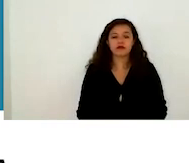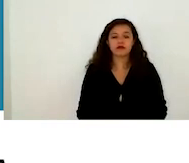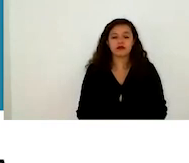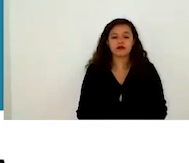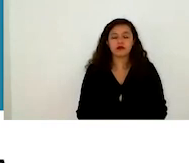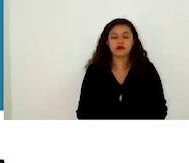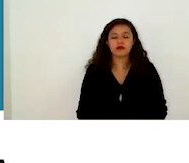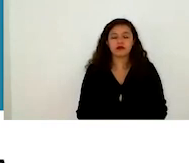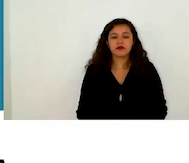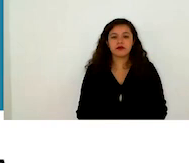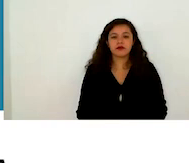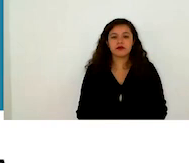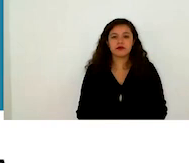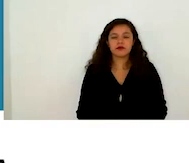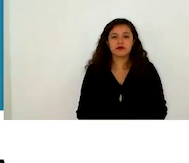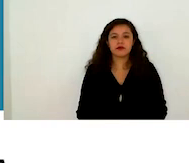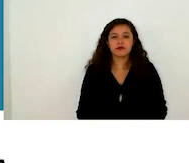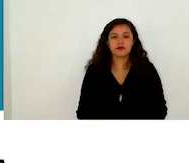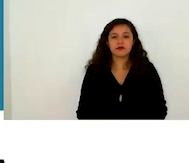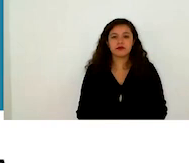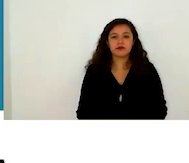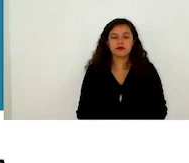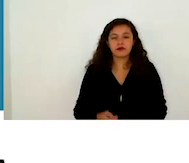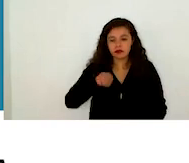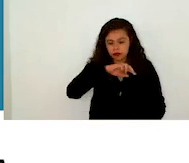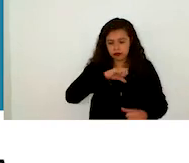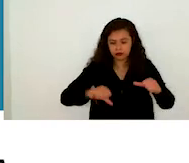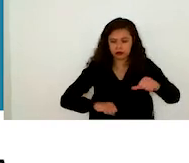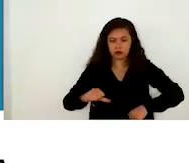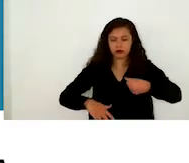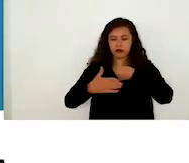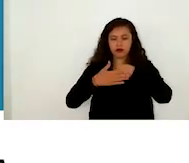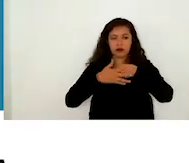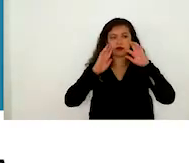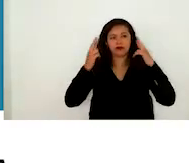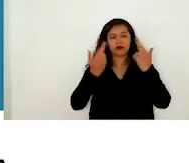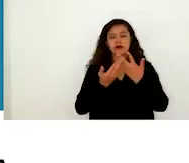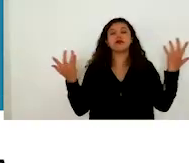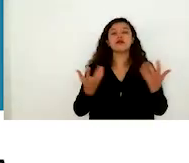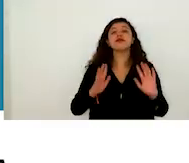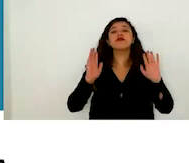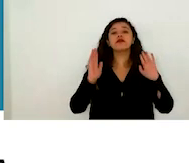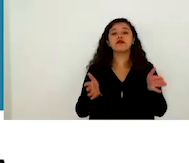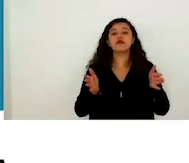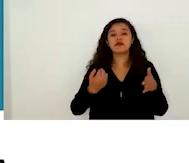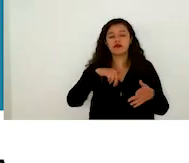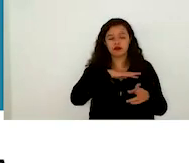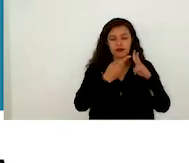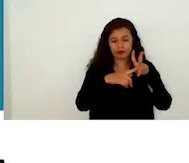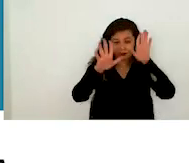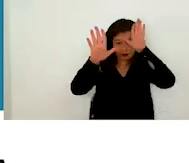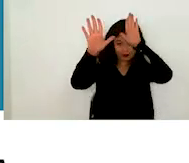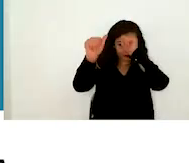vamos entonces este a generar nuestras actividades para la siguiente sesión y con esto vamos iniciar estamos de